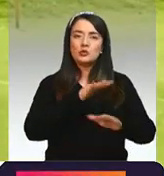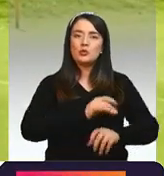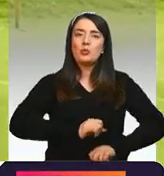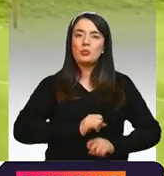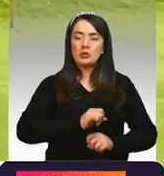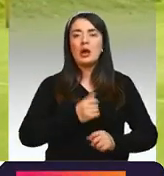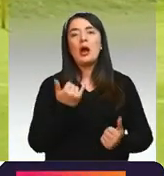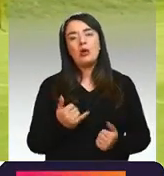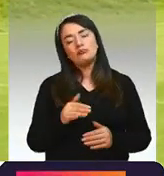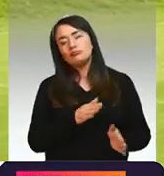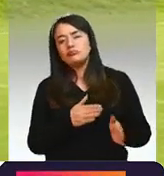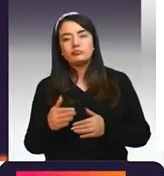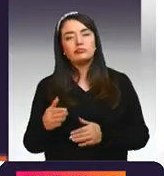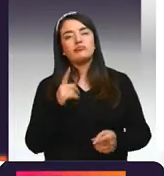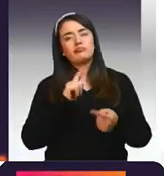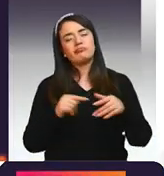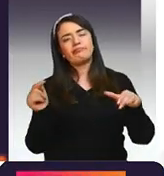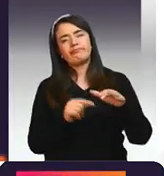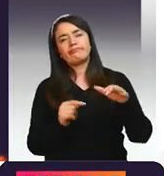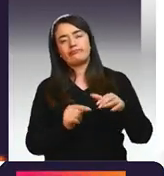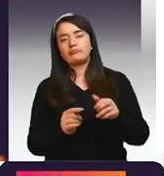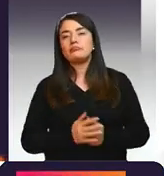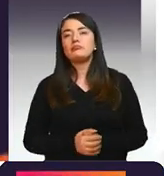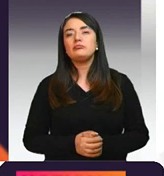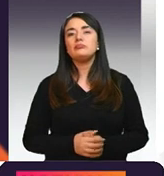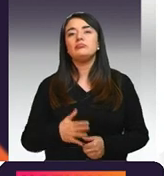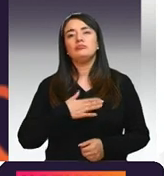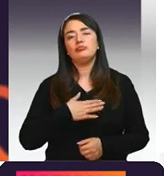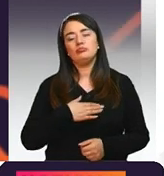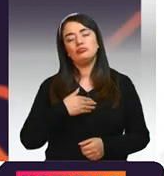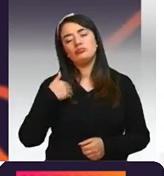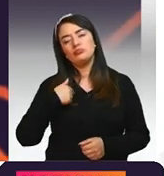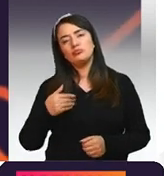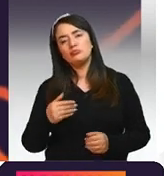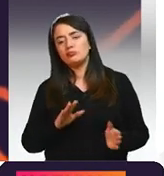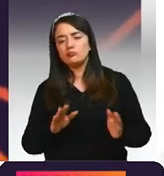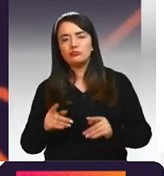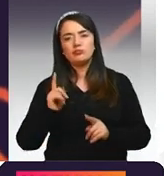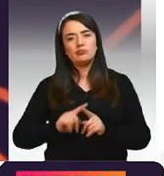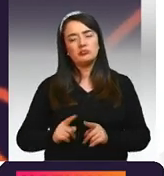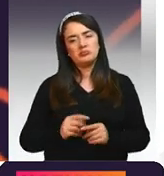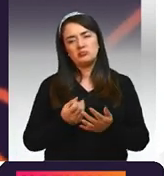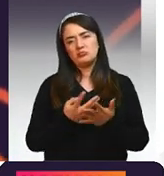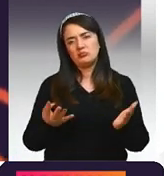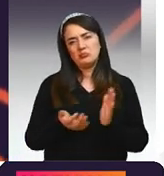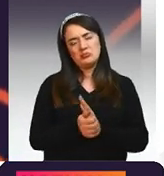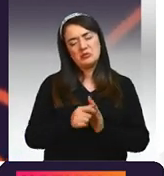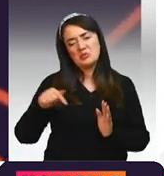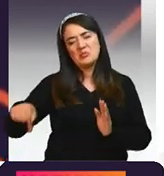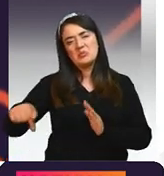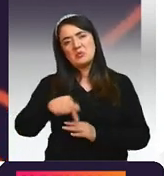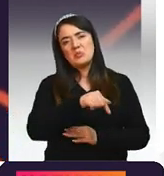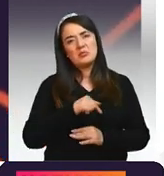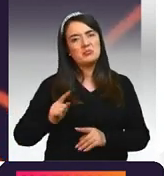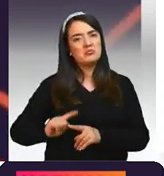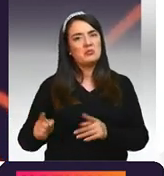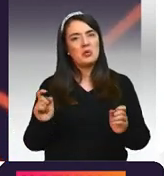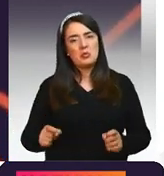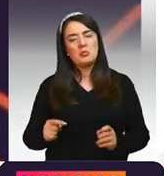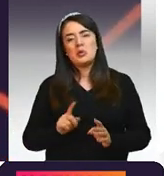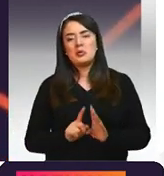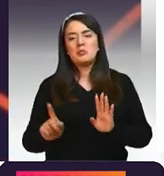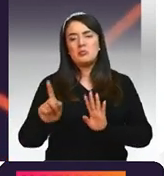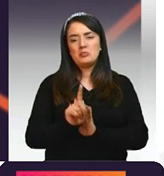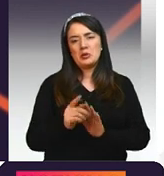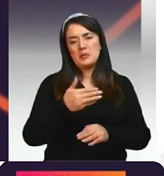se convirtió en goleador. Yo como delantero tengo polifuncionalidad, puedo jugar tanto como por el centro o